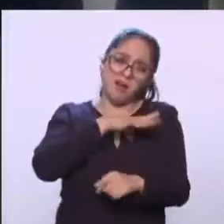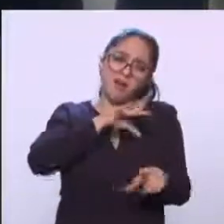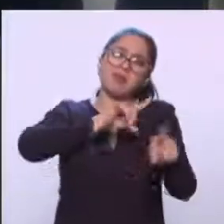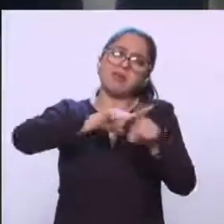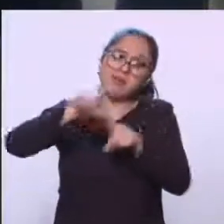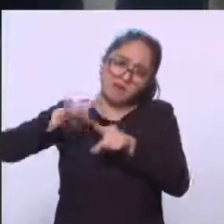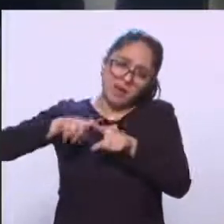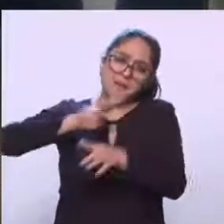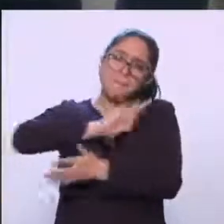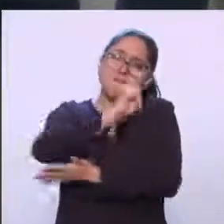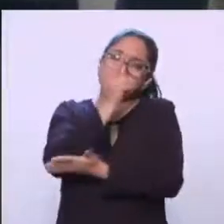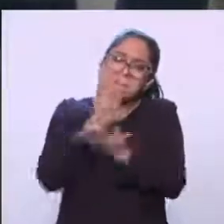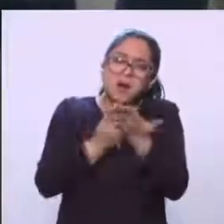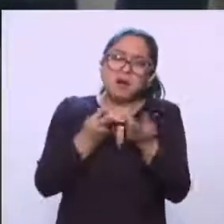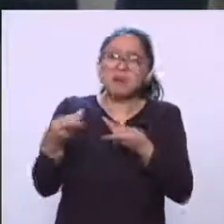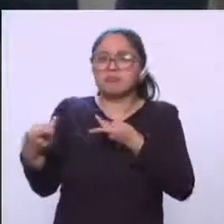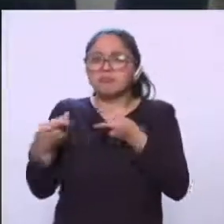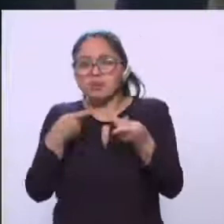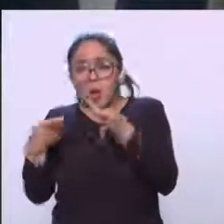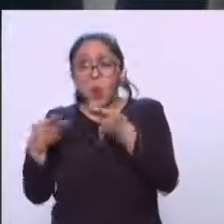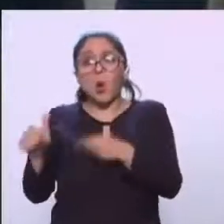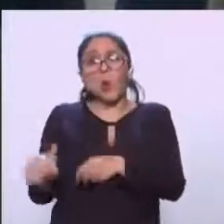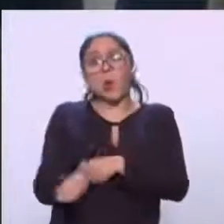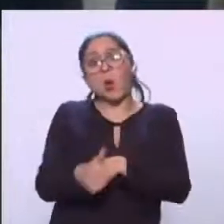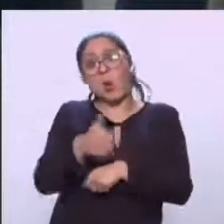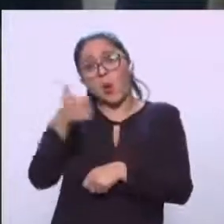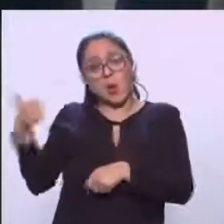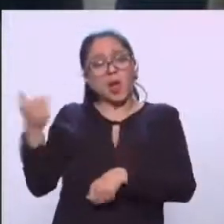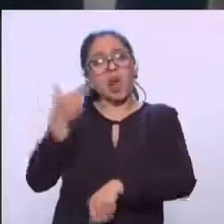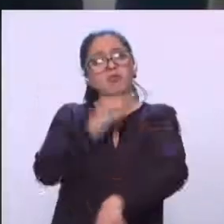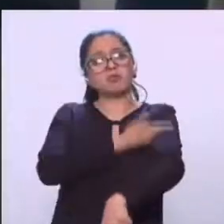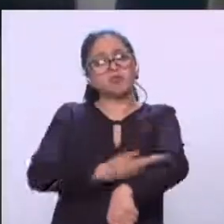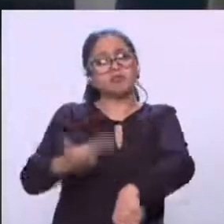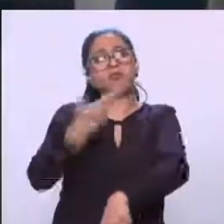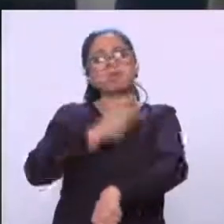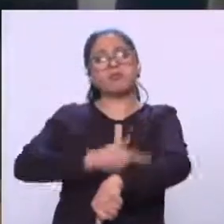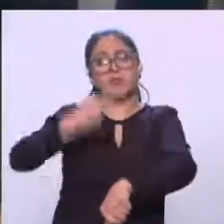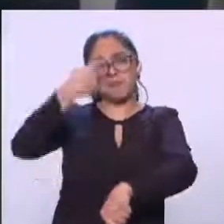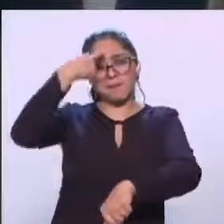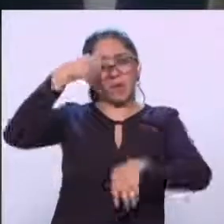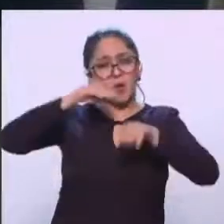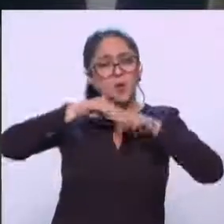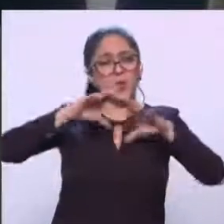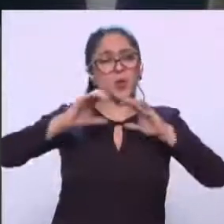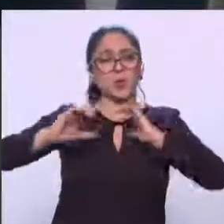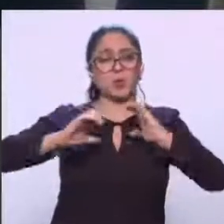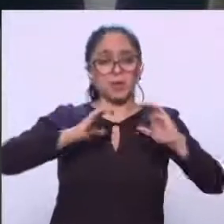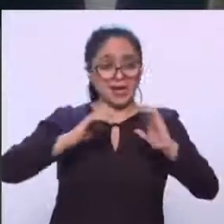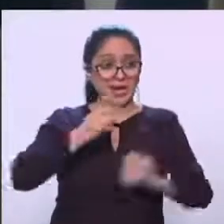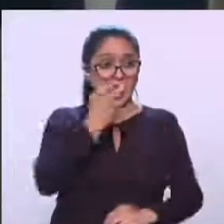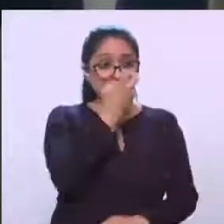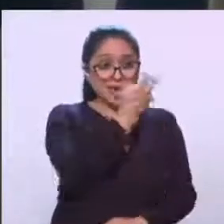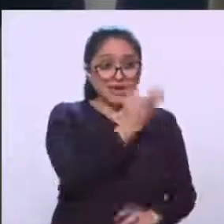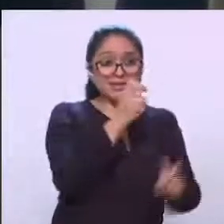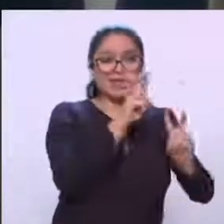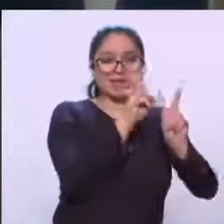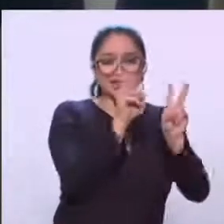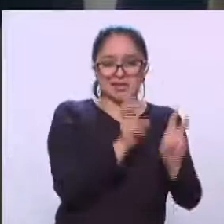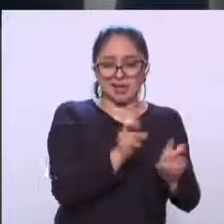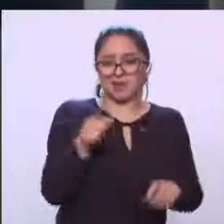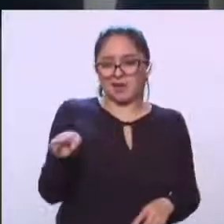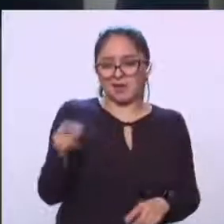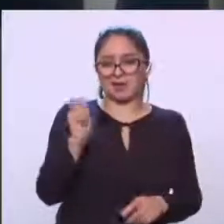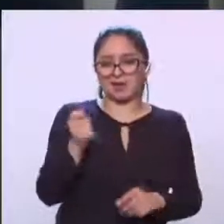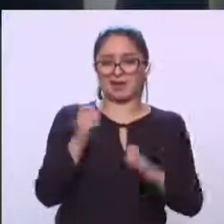actividades de planificación y hay otras que hacen más cosas de comunicación, etcétera. Y eso es otra cosa que platicamos en